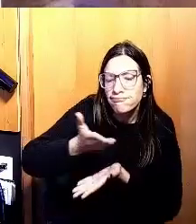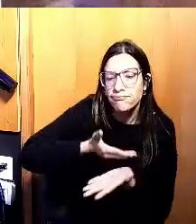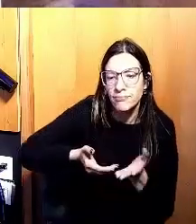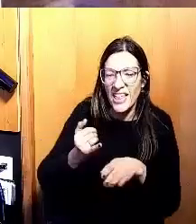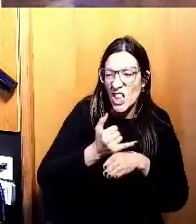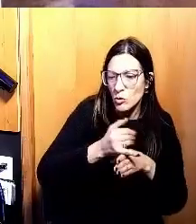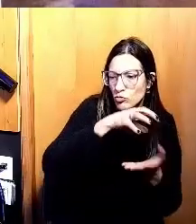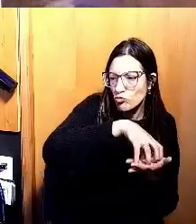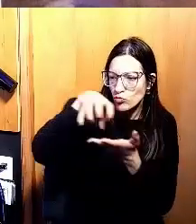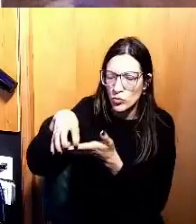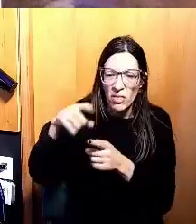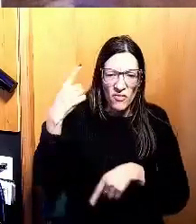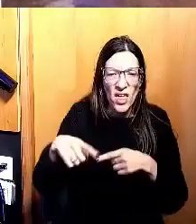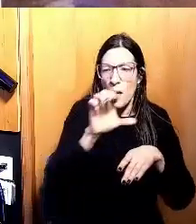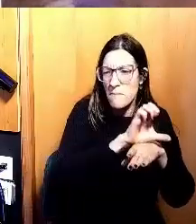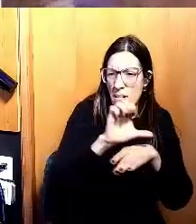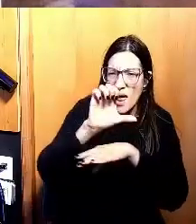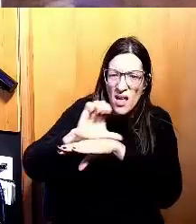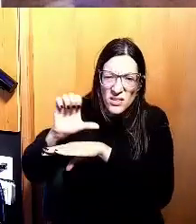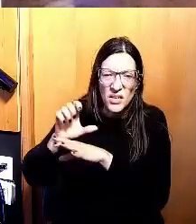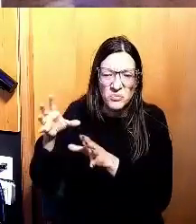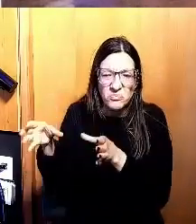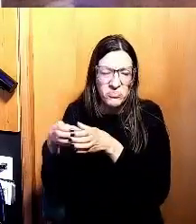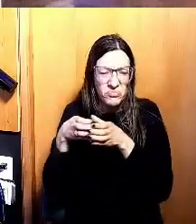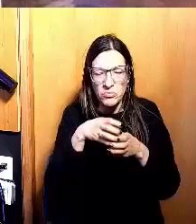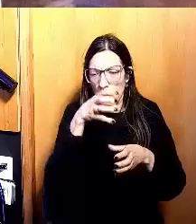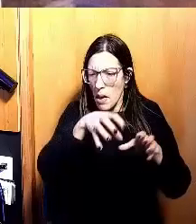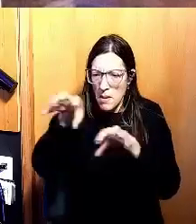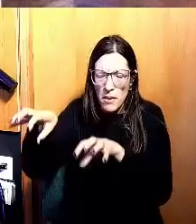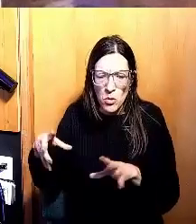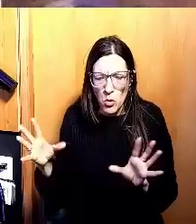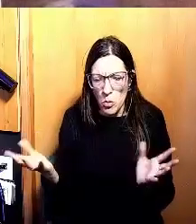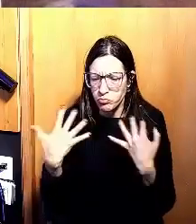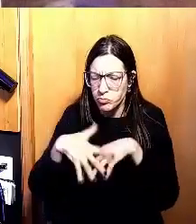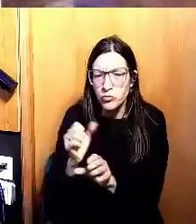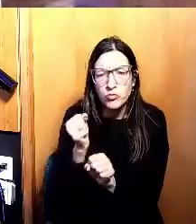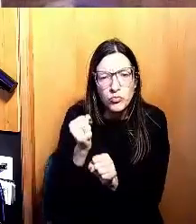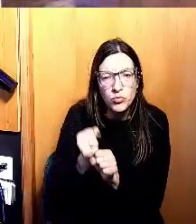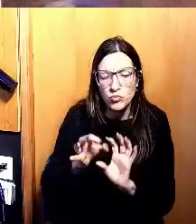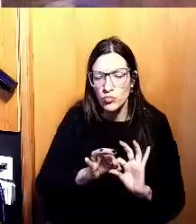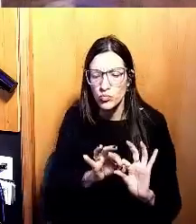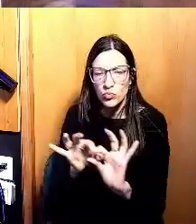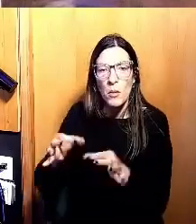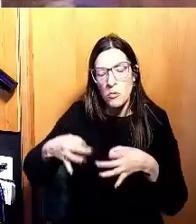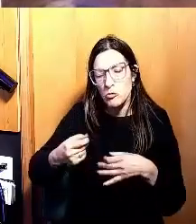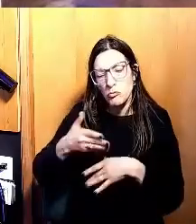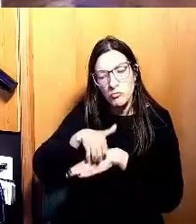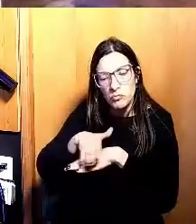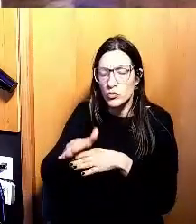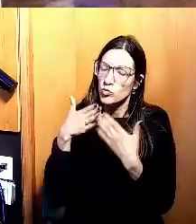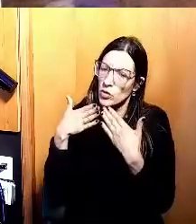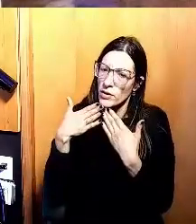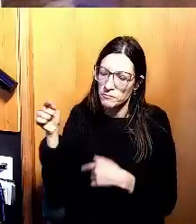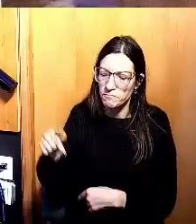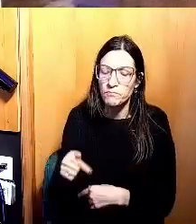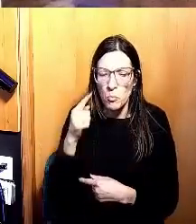interinstitucional, colaboración con la sociedad civil, colaboración con la academia. Nada, excelente trabajo de mi parte, muy, muy agradecido